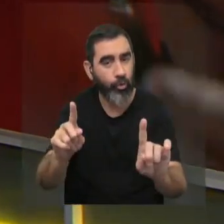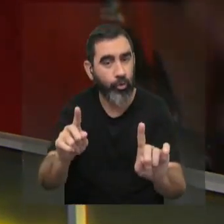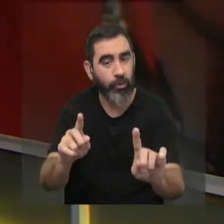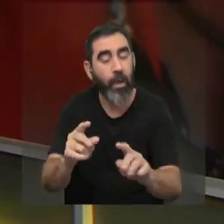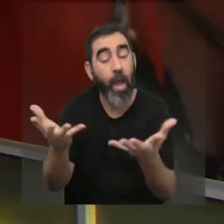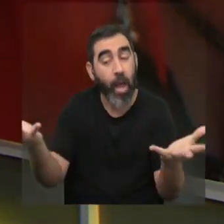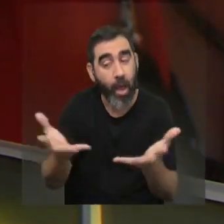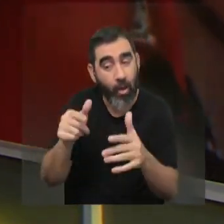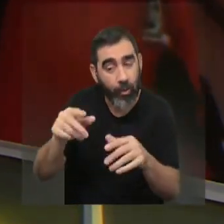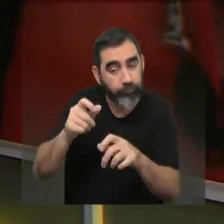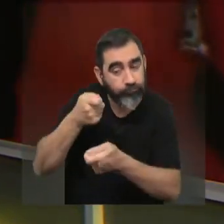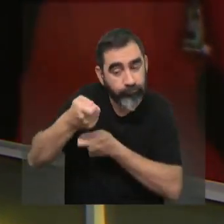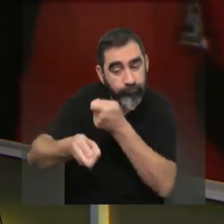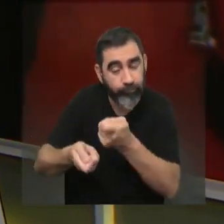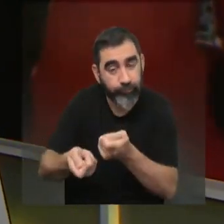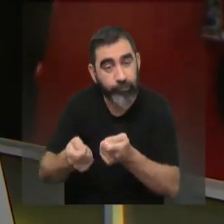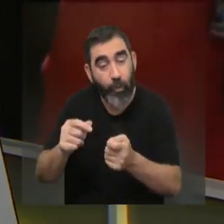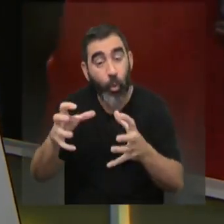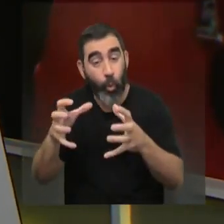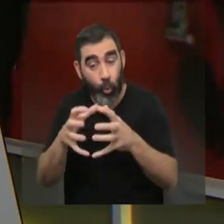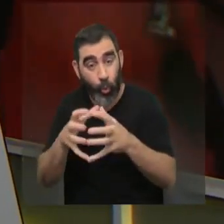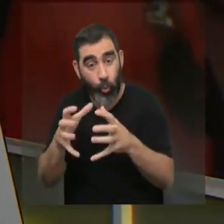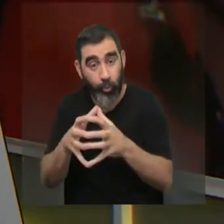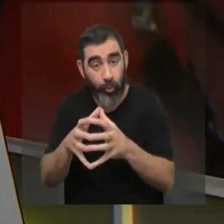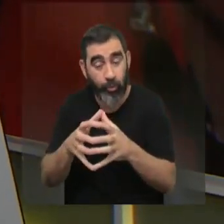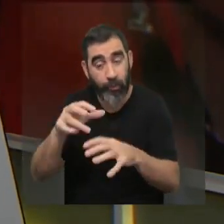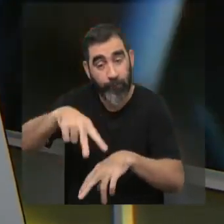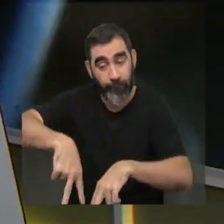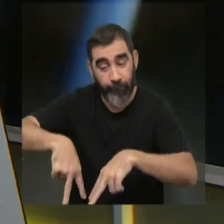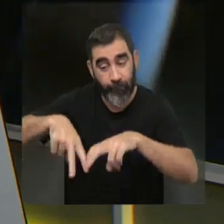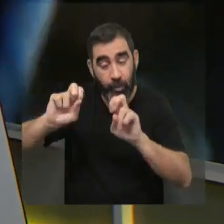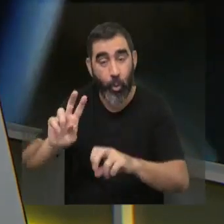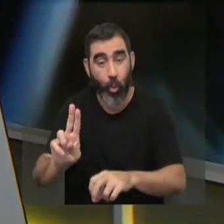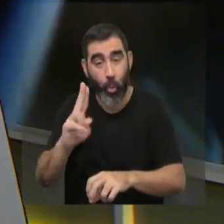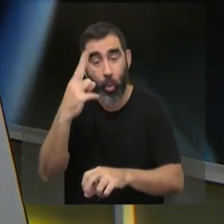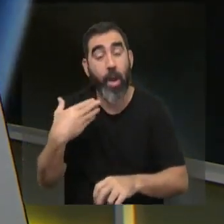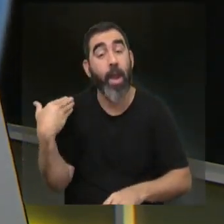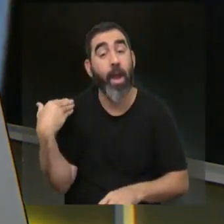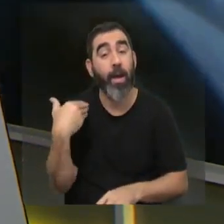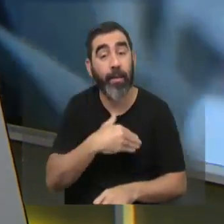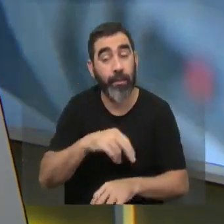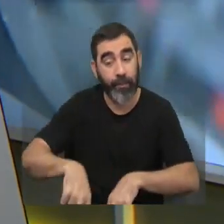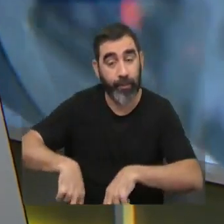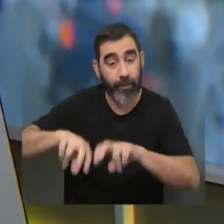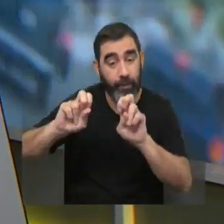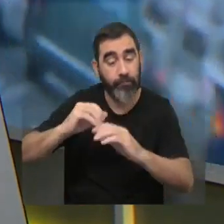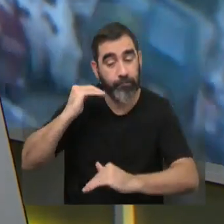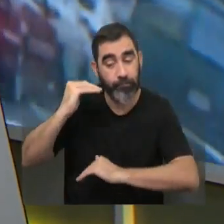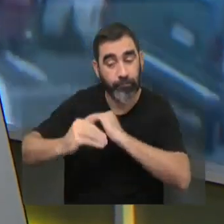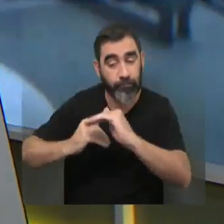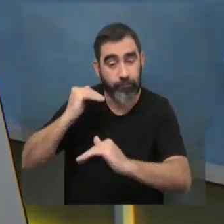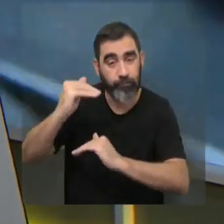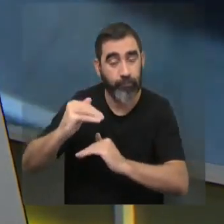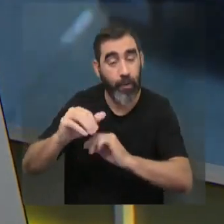está trabajando en eso. En este caso, un grupo conformado por investigadores de Uruguay y de Argentina está evolucionando